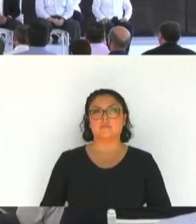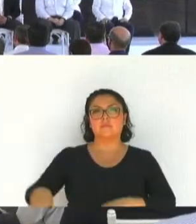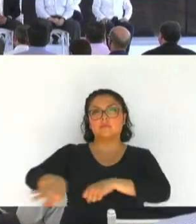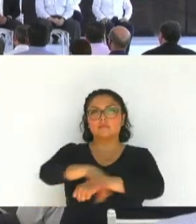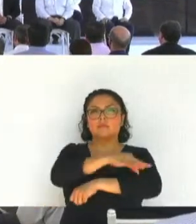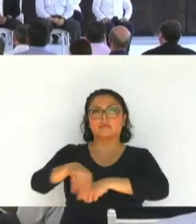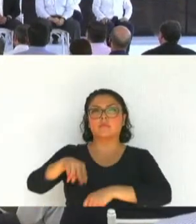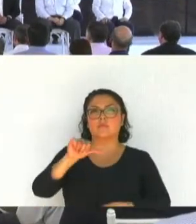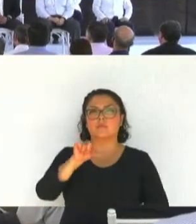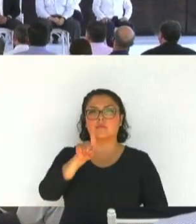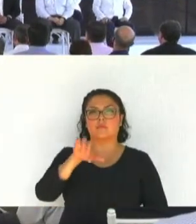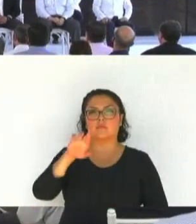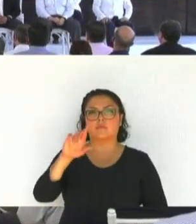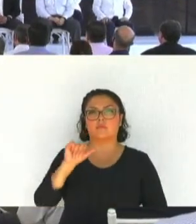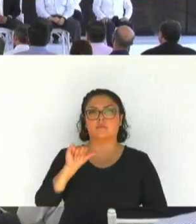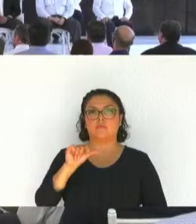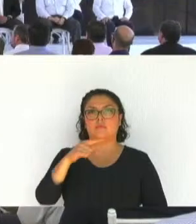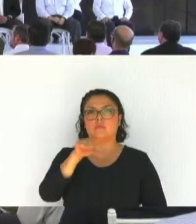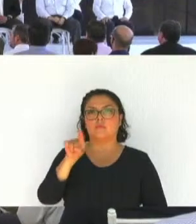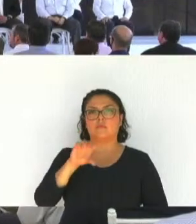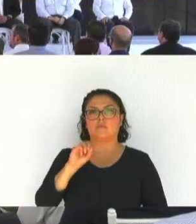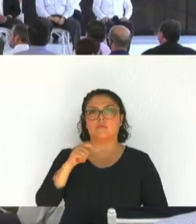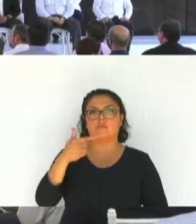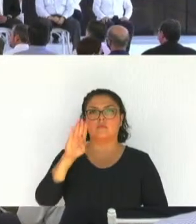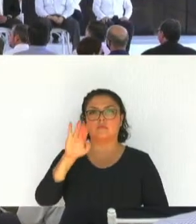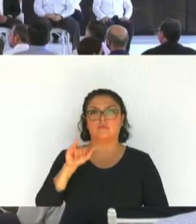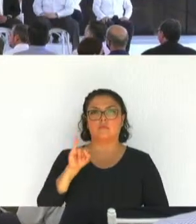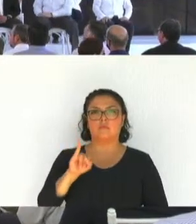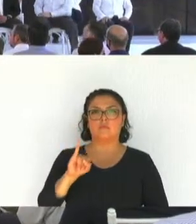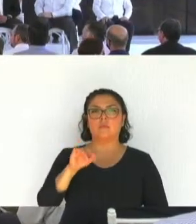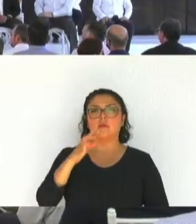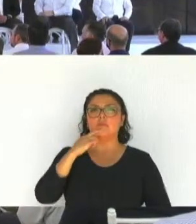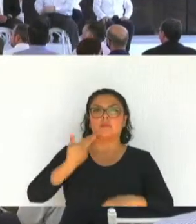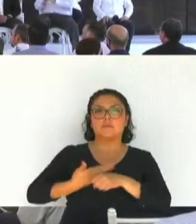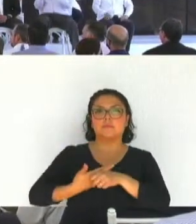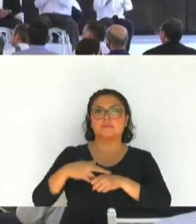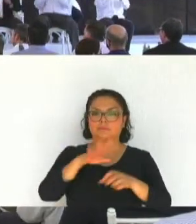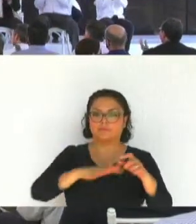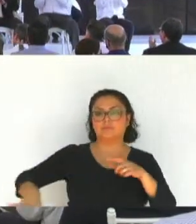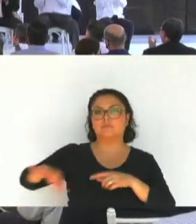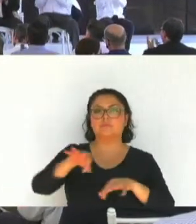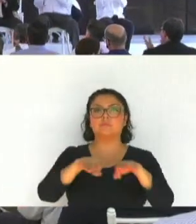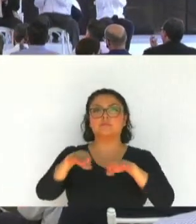Ingeniera Nasira Sogbi Castro, Secretaria del Trabajo del Estado de Coahuila de Zaragoza.